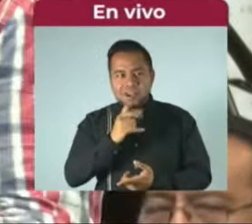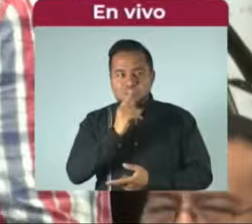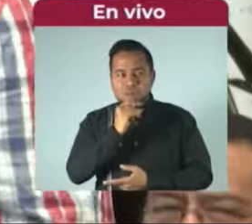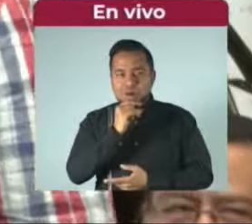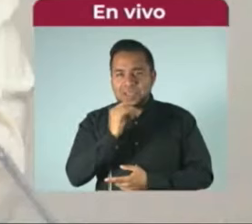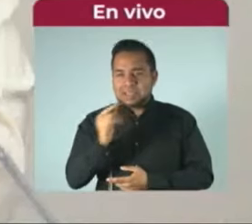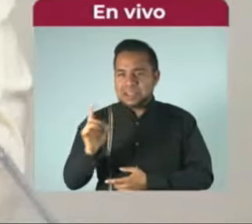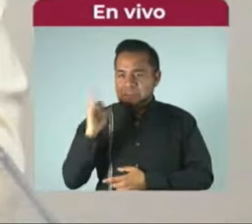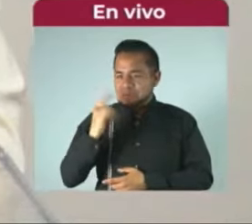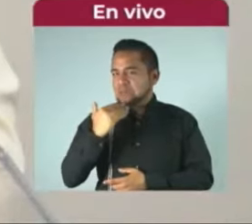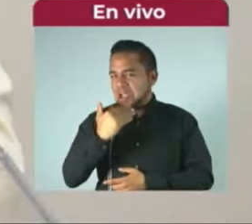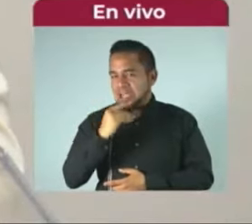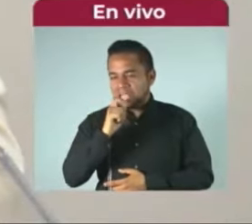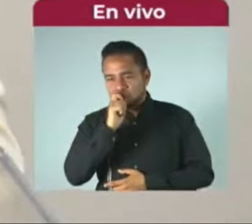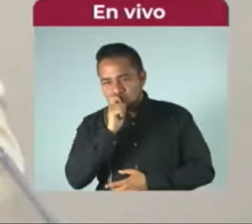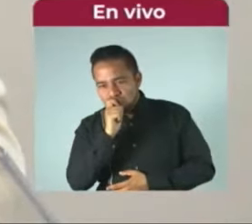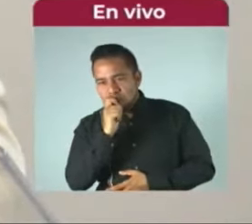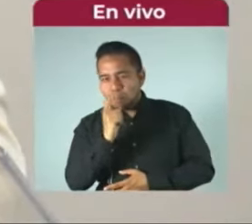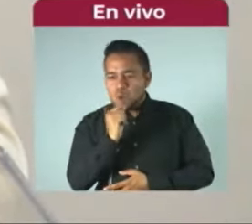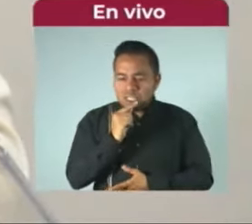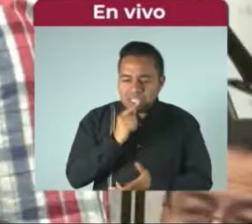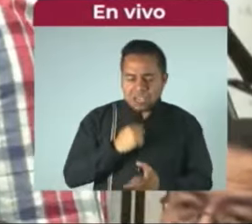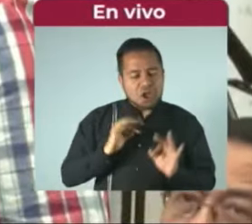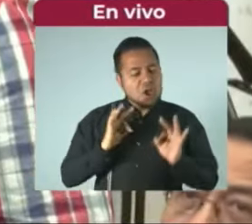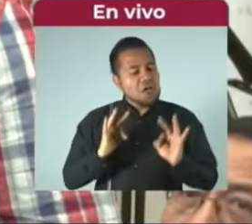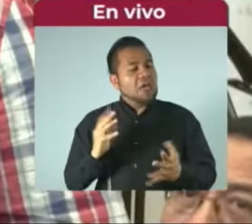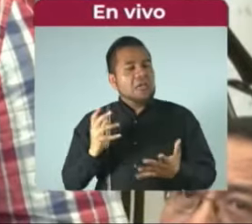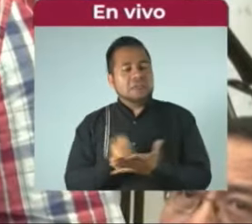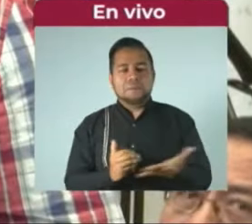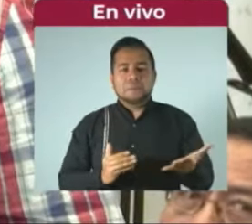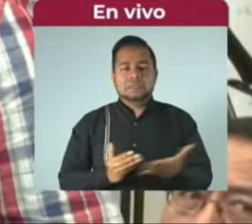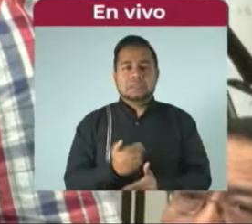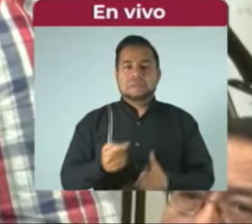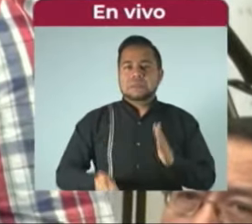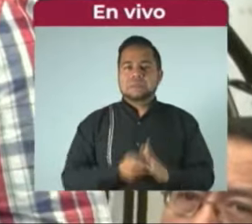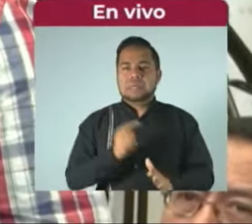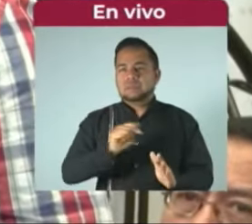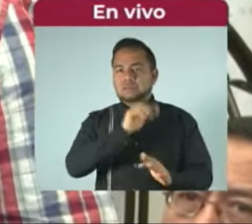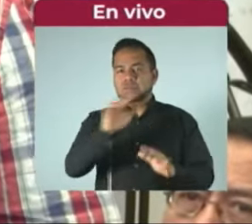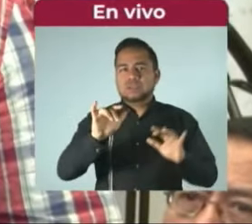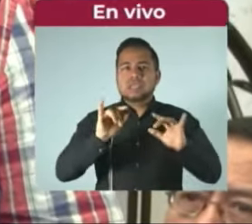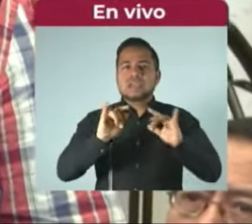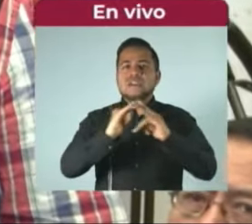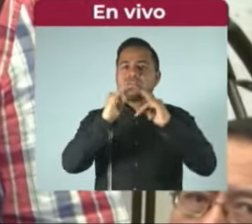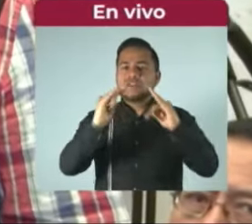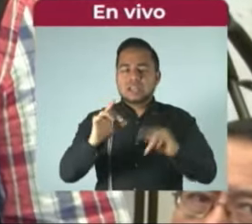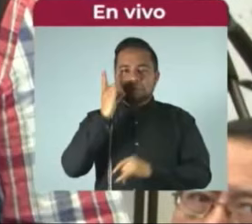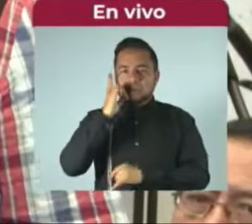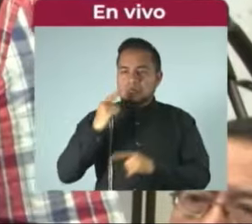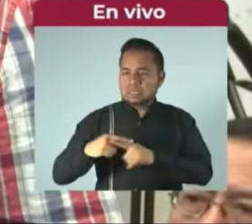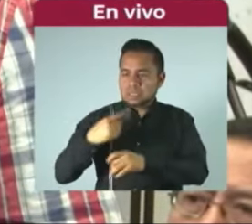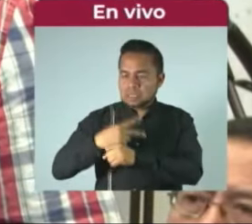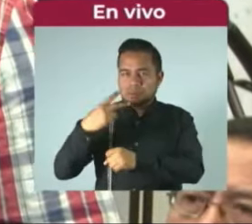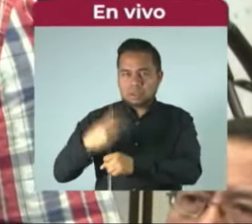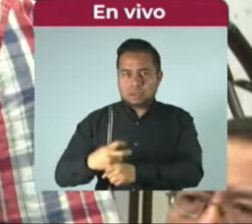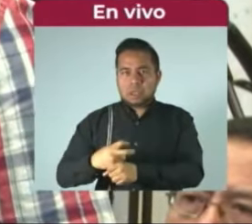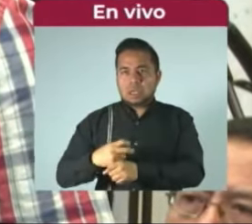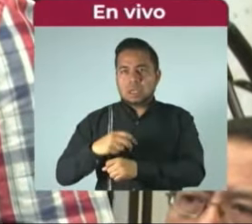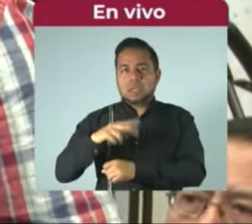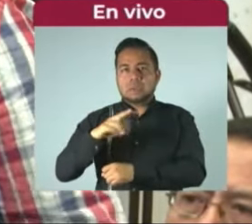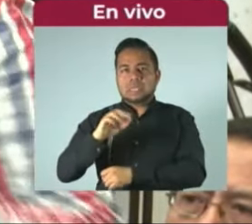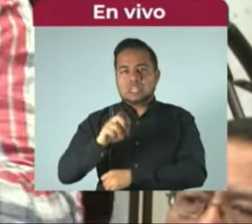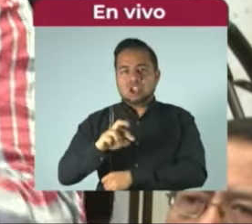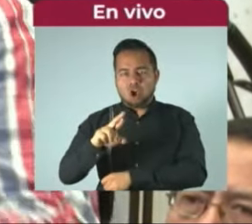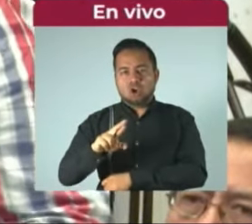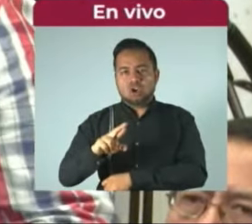domingo muy buena medida y también ayer por primera vez acudimos a la feria del mezcal nos invitó el el secretario Víctor López Leiva